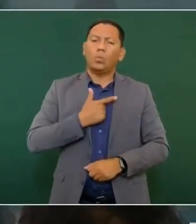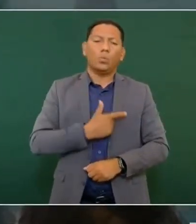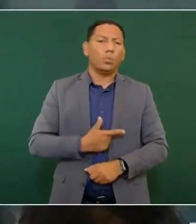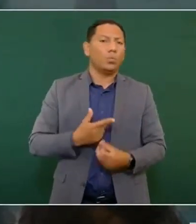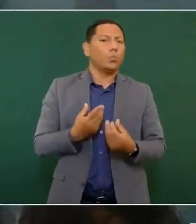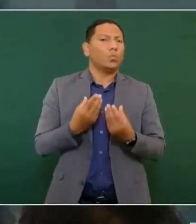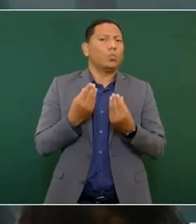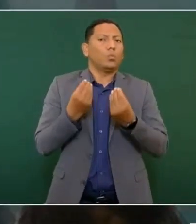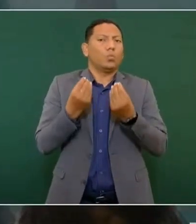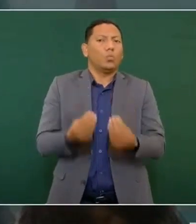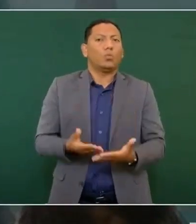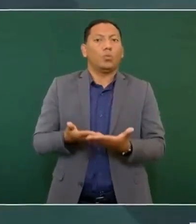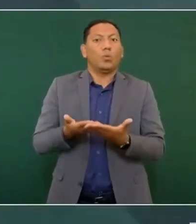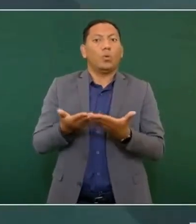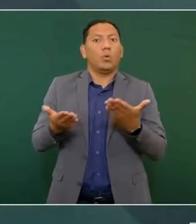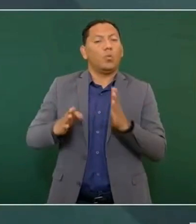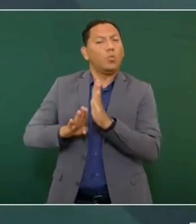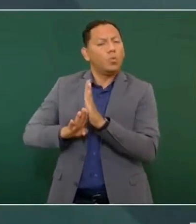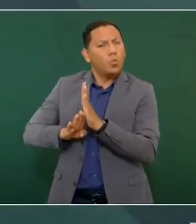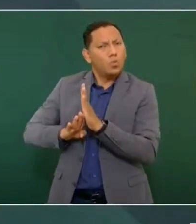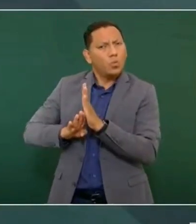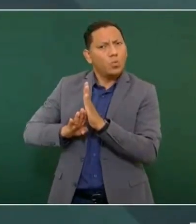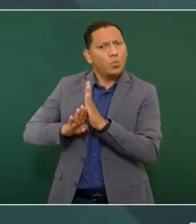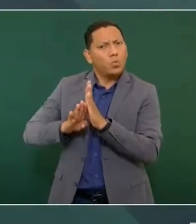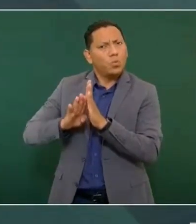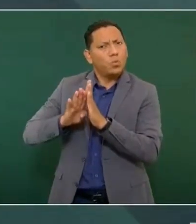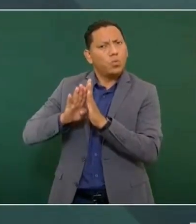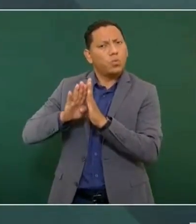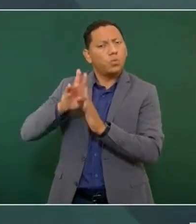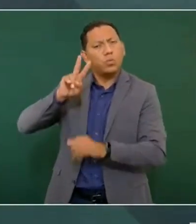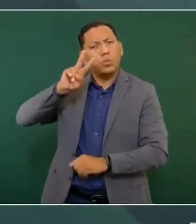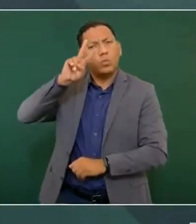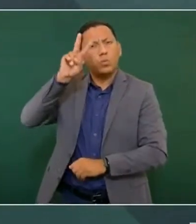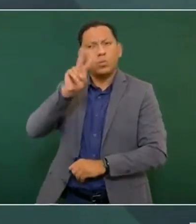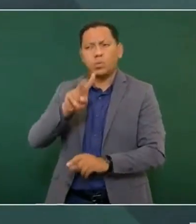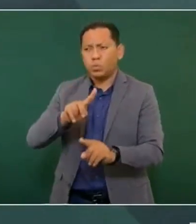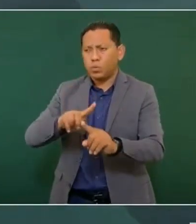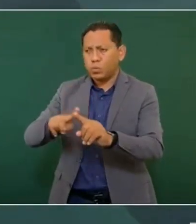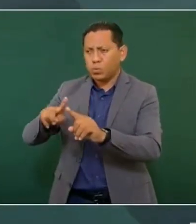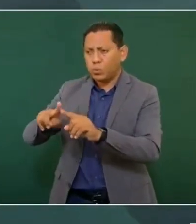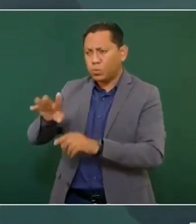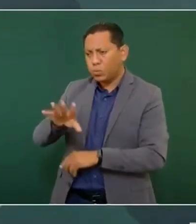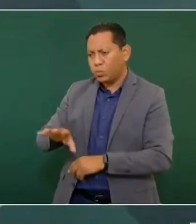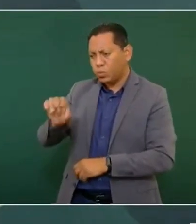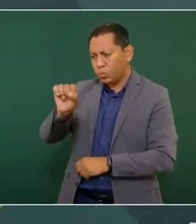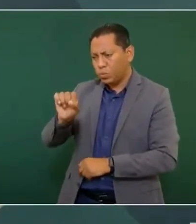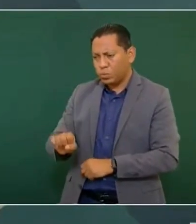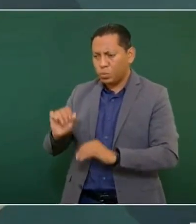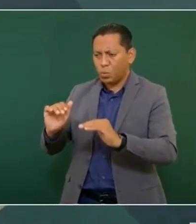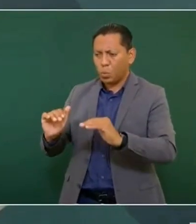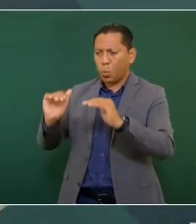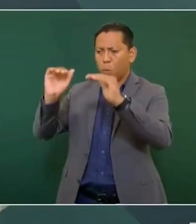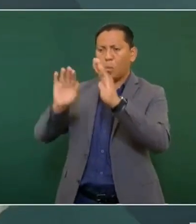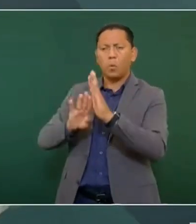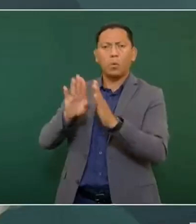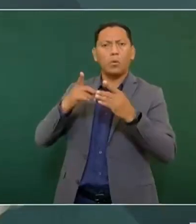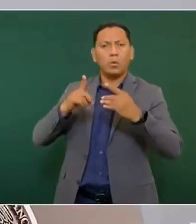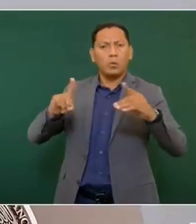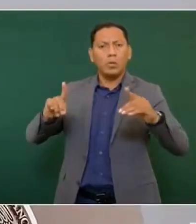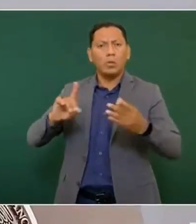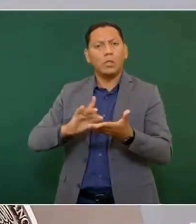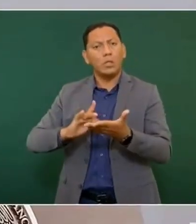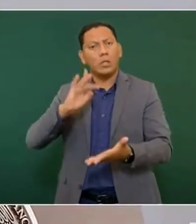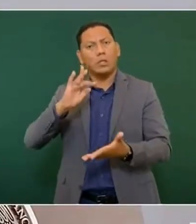el surgimiento de todo el sur, gracias a la